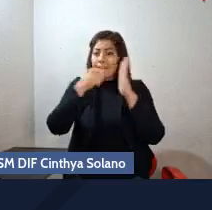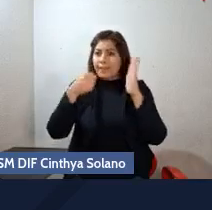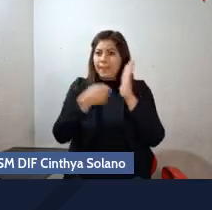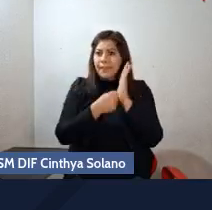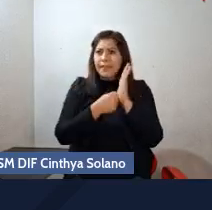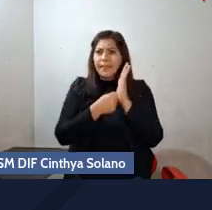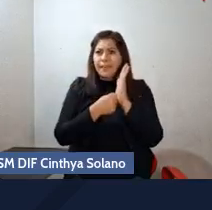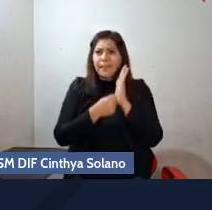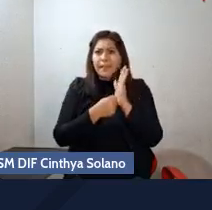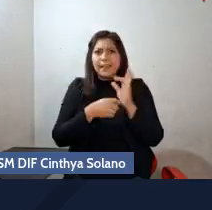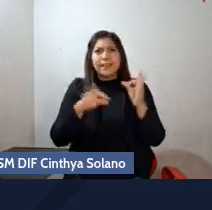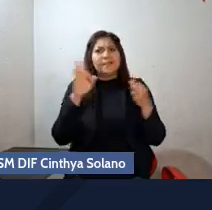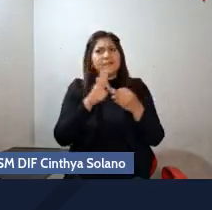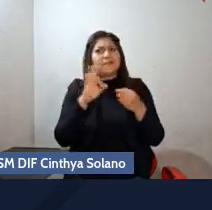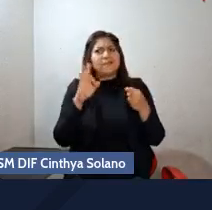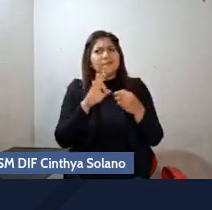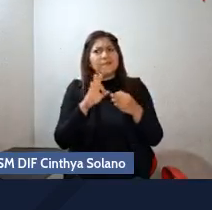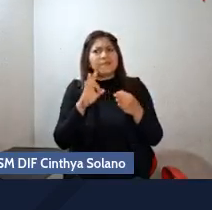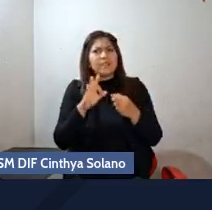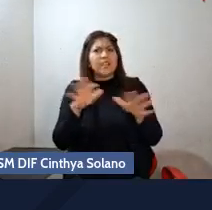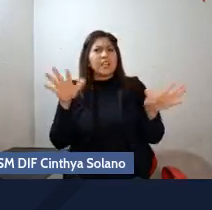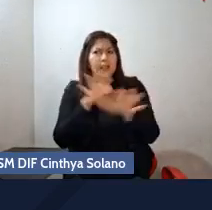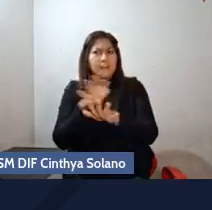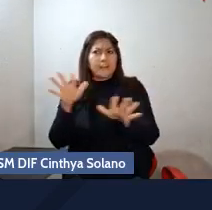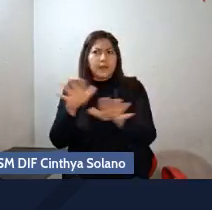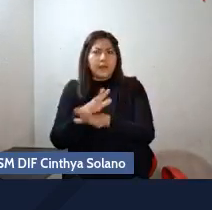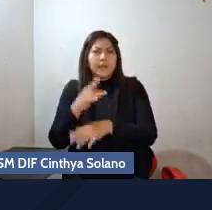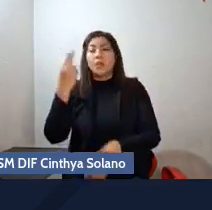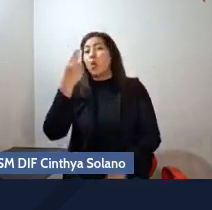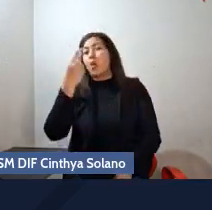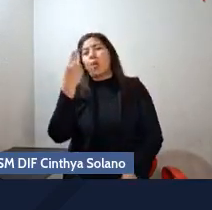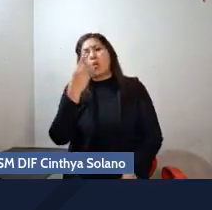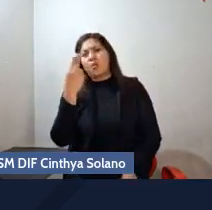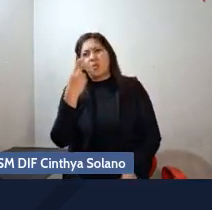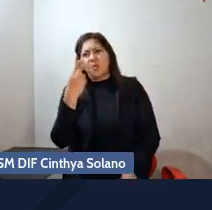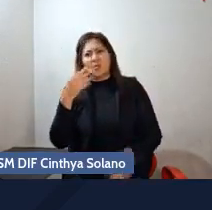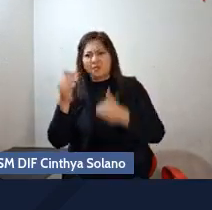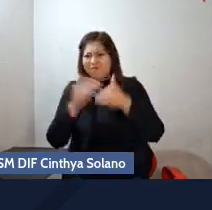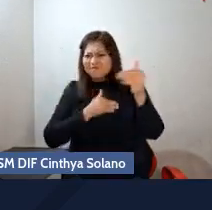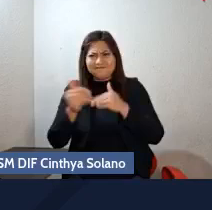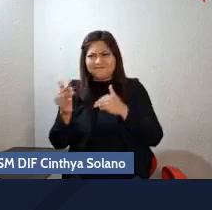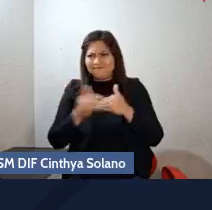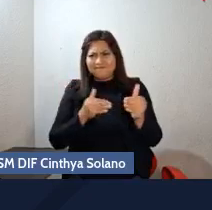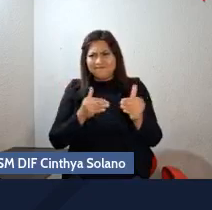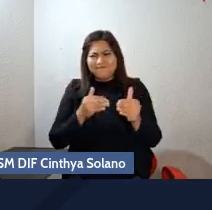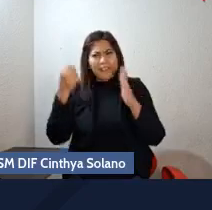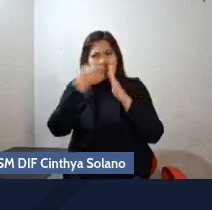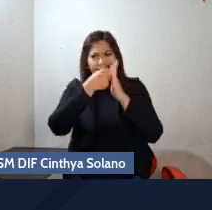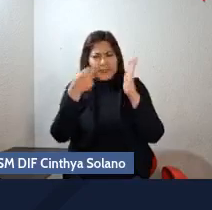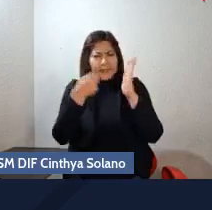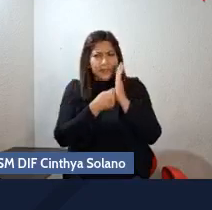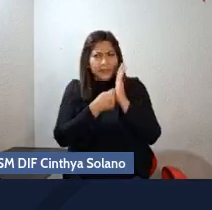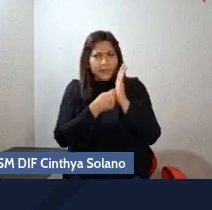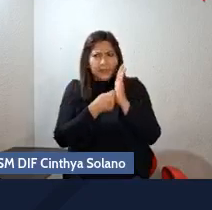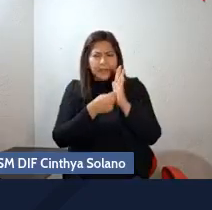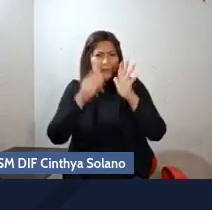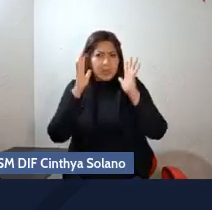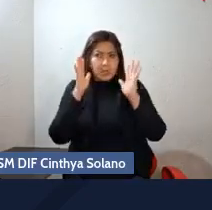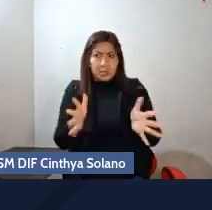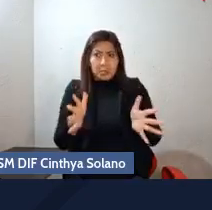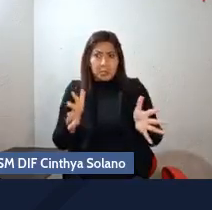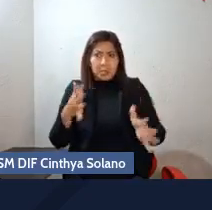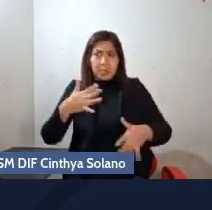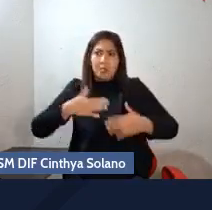cambio de... No es necesario actualizarlo. El testamento, si yo ya estoy segura que